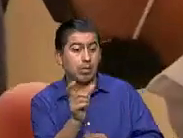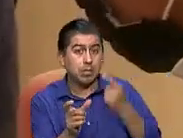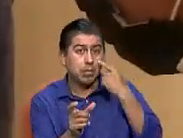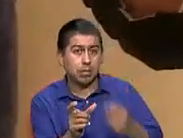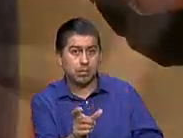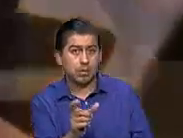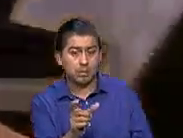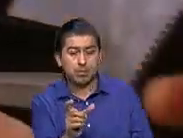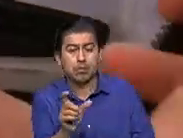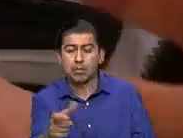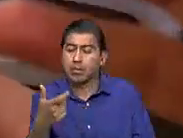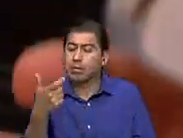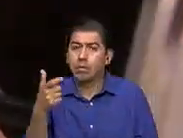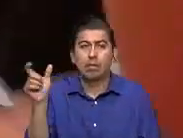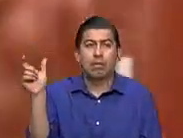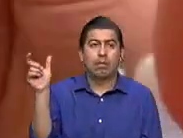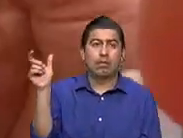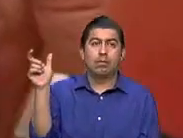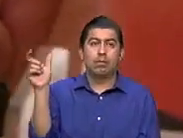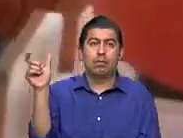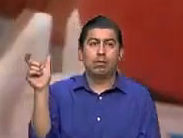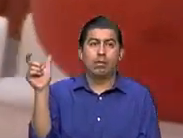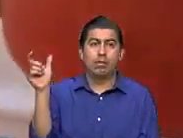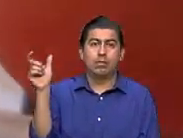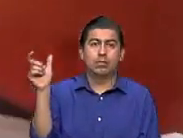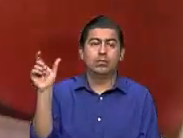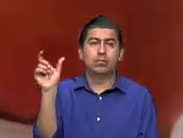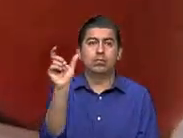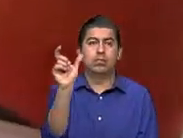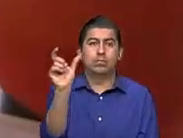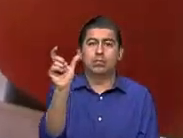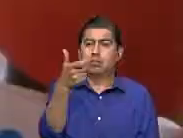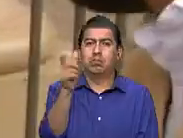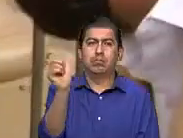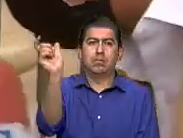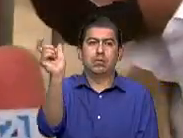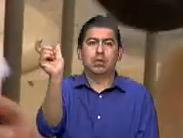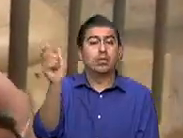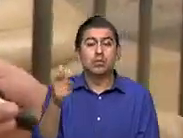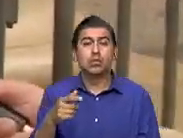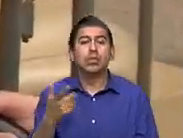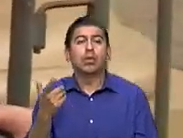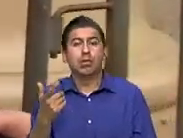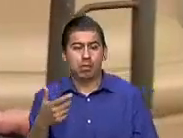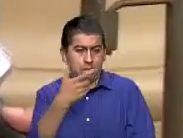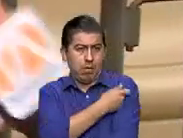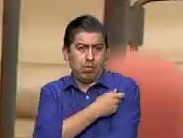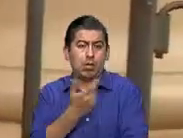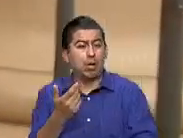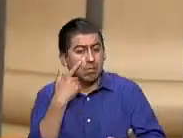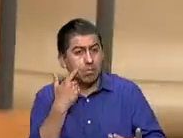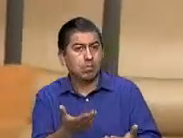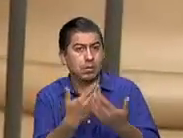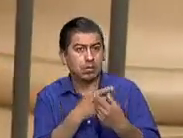ver, por favor, tenga la bondad, muéstremelo ahí. Solo esto no hay que buscarlo nomás, ¿eh? Eso, muy bien. ¿Tiene su carnet? Claro, yo tengo todo. ¿Me lo